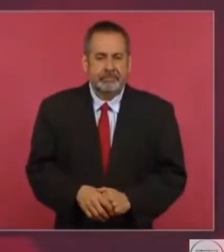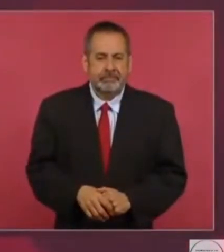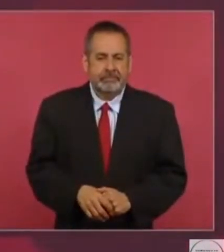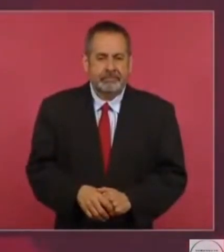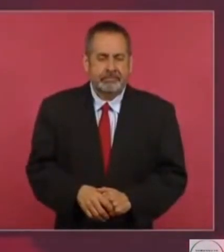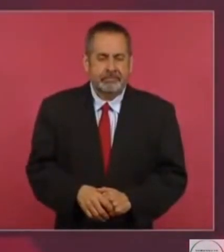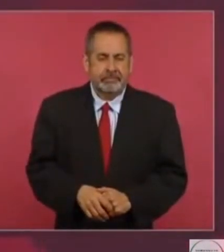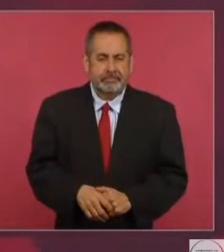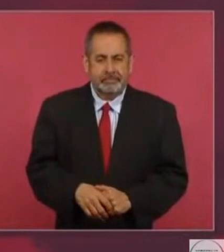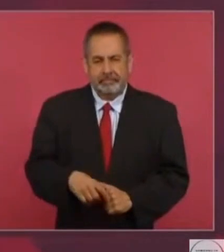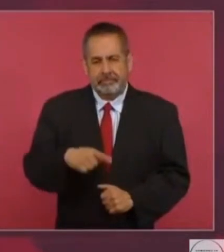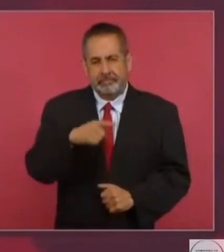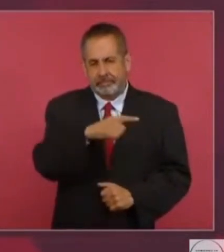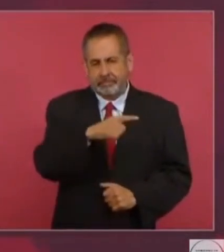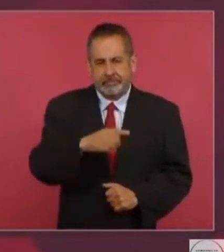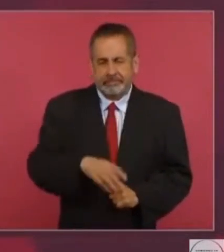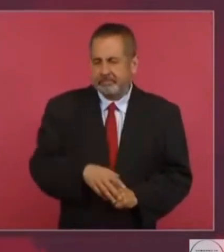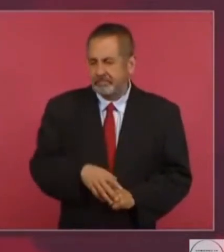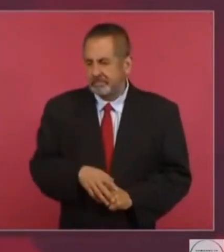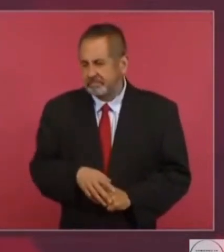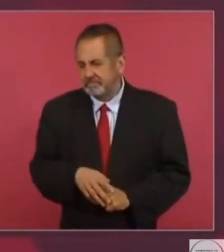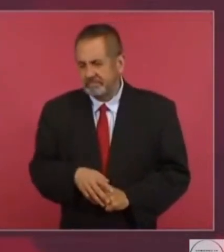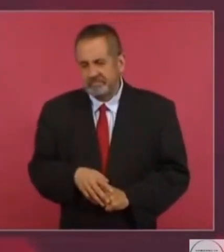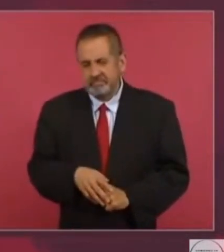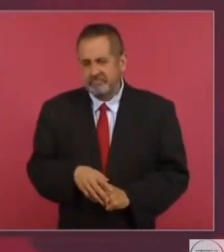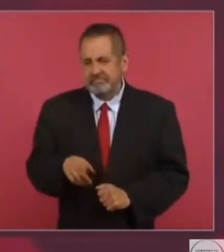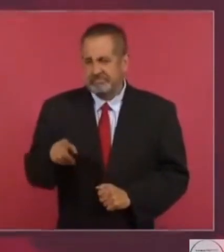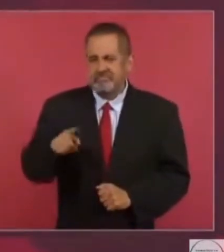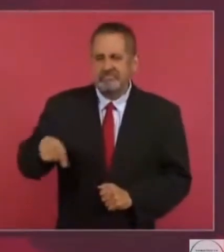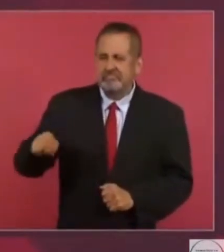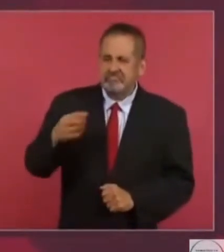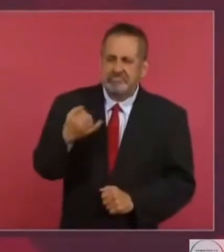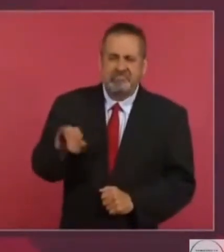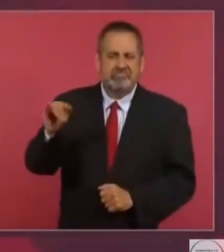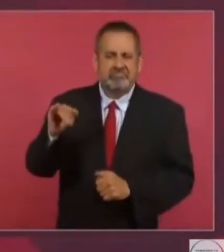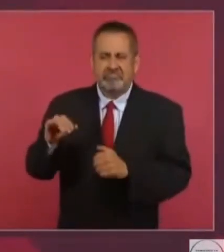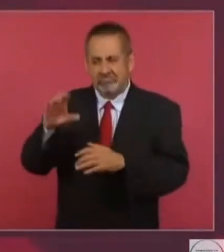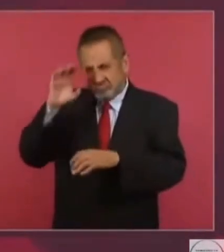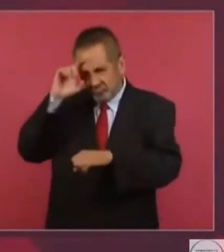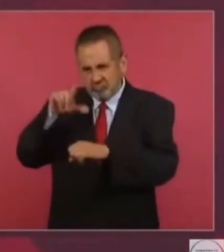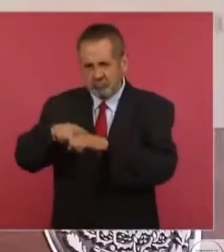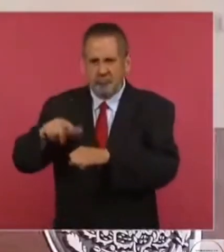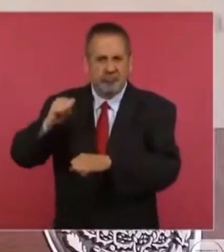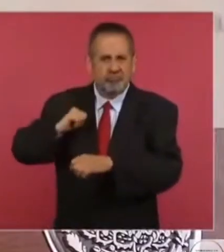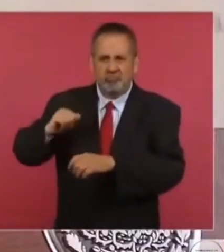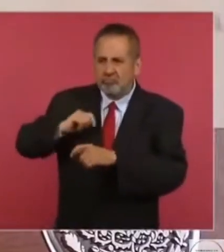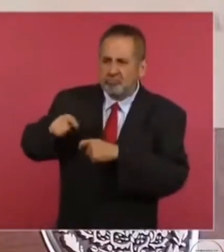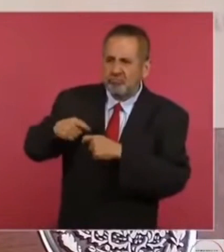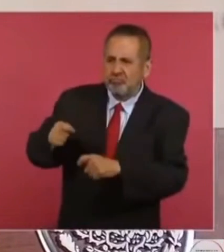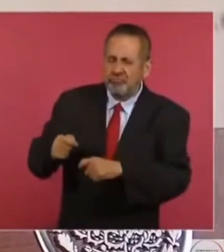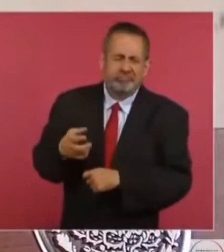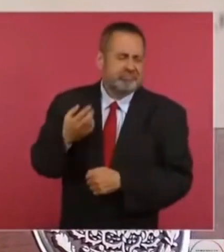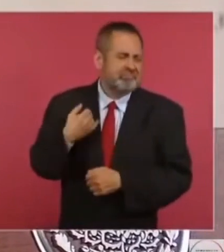hicieron a un lado, descalificaron las culturas prehispánicas.